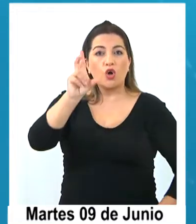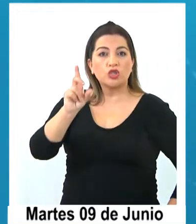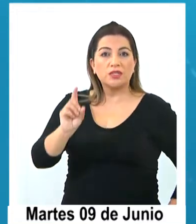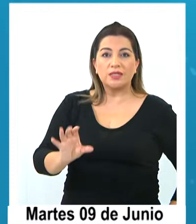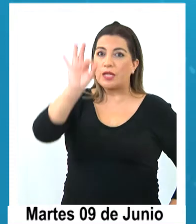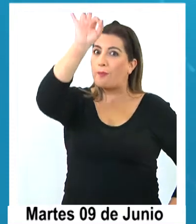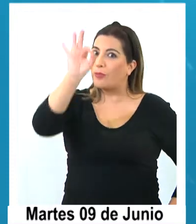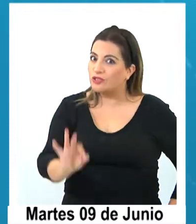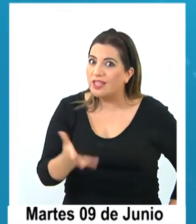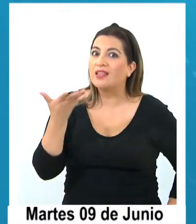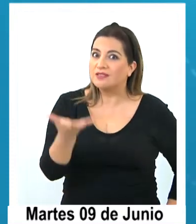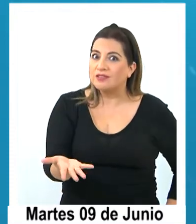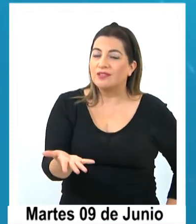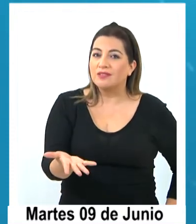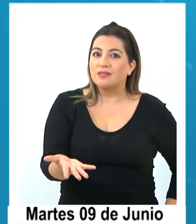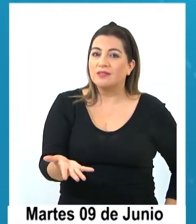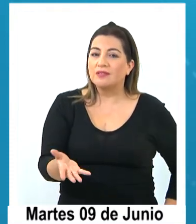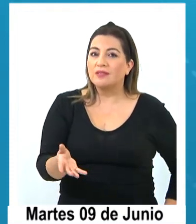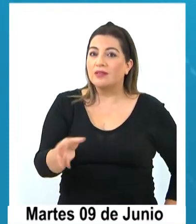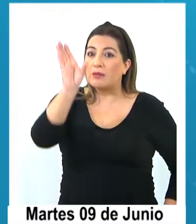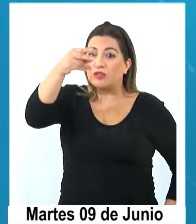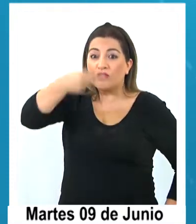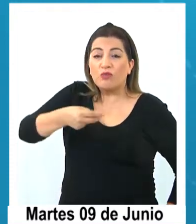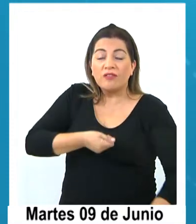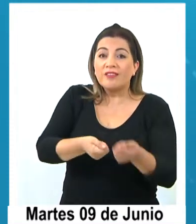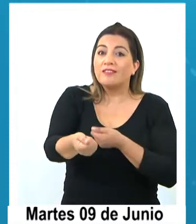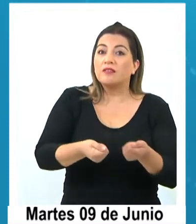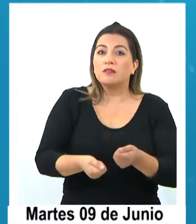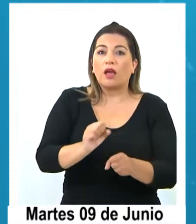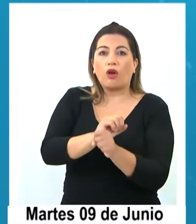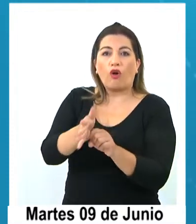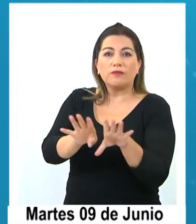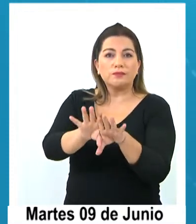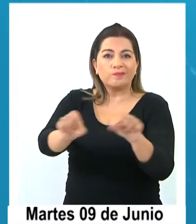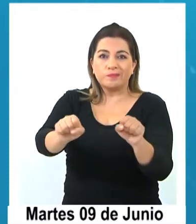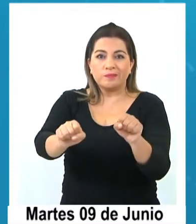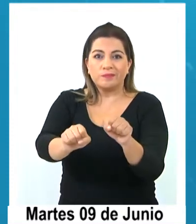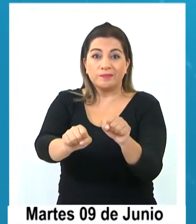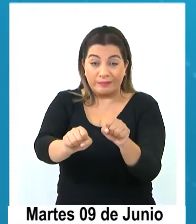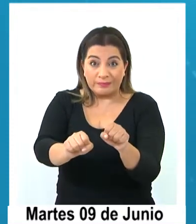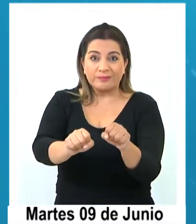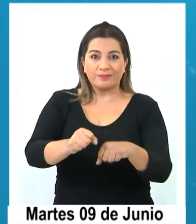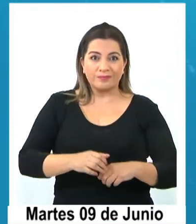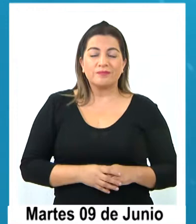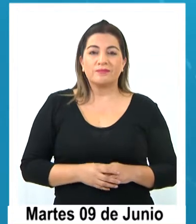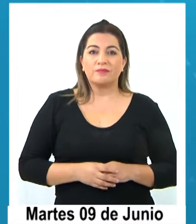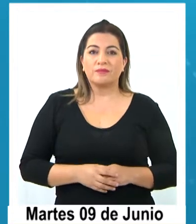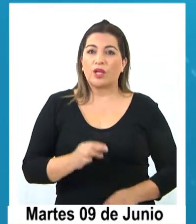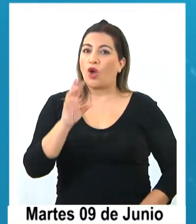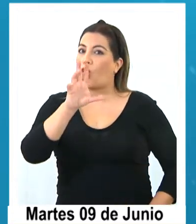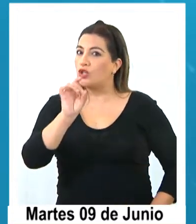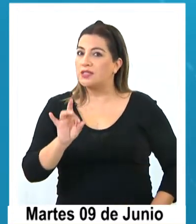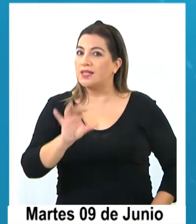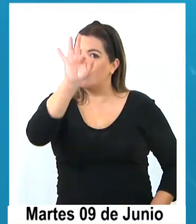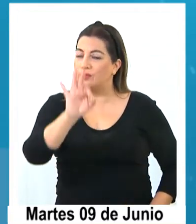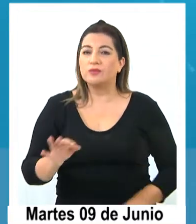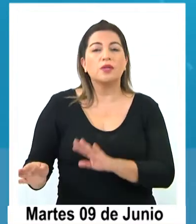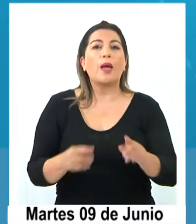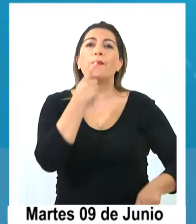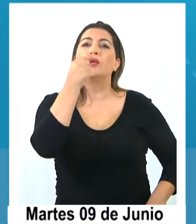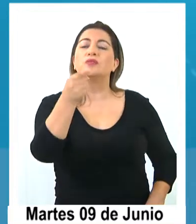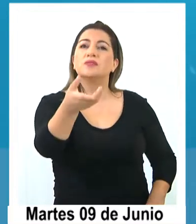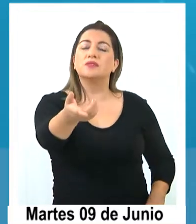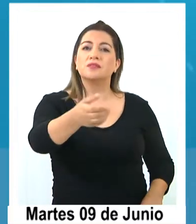80%, el 80% de los comerciantes con COVID. El 80%.